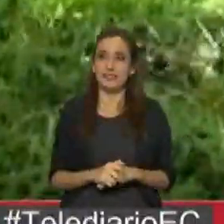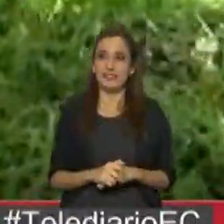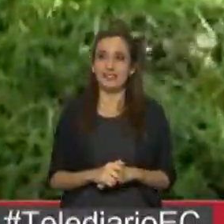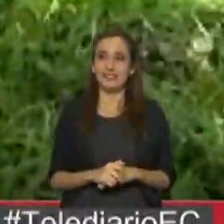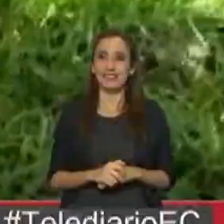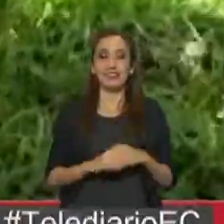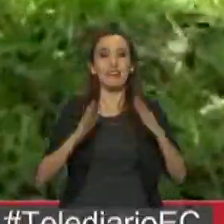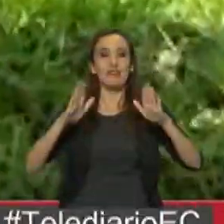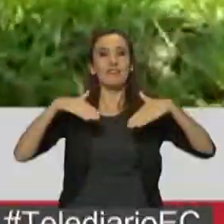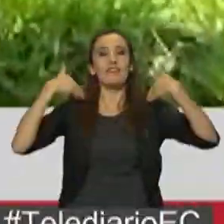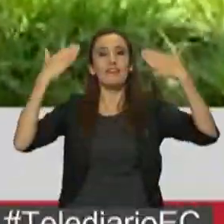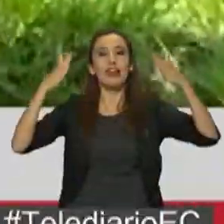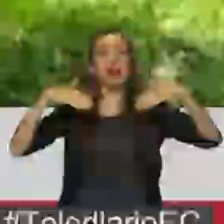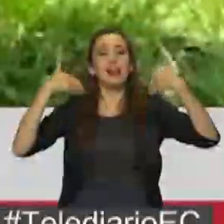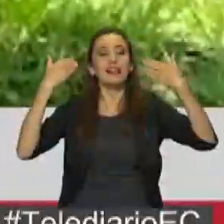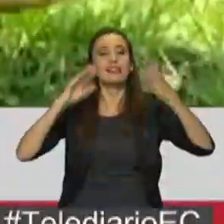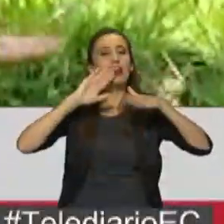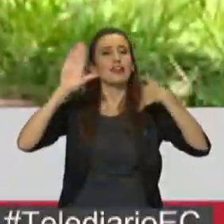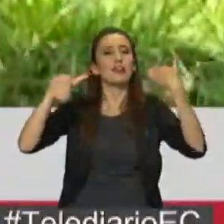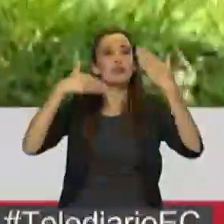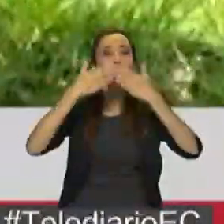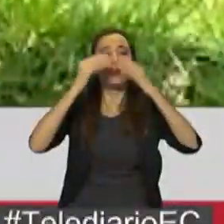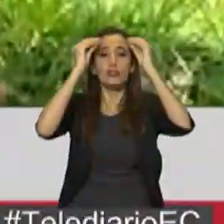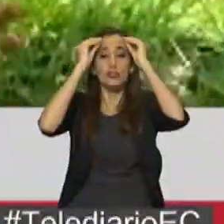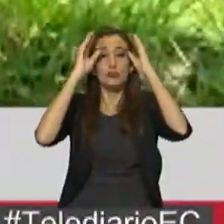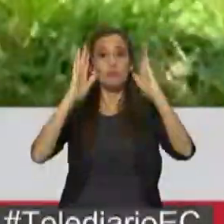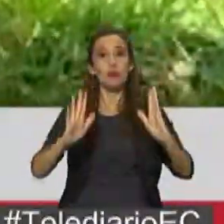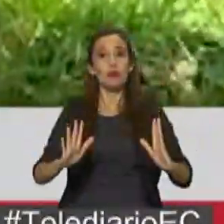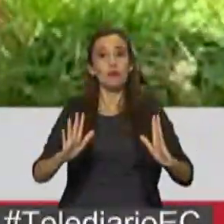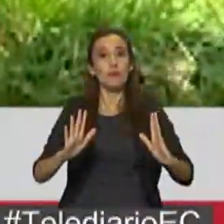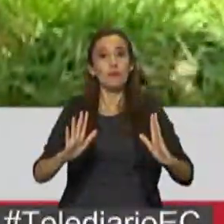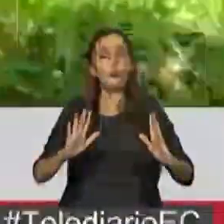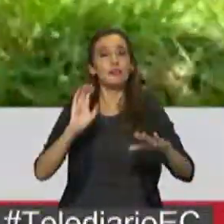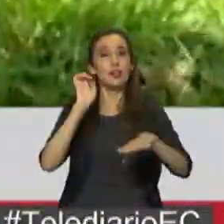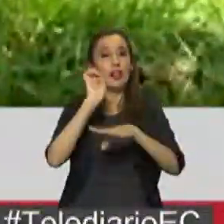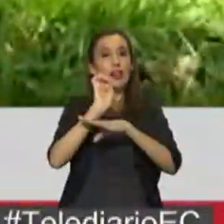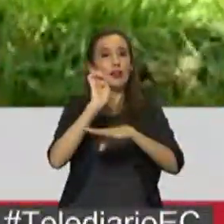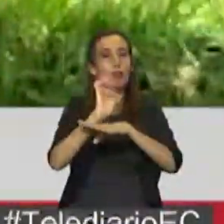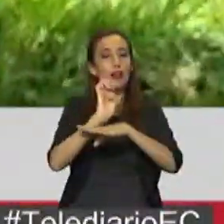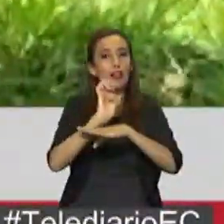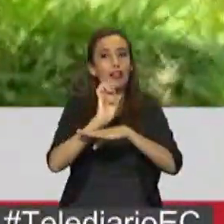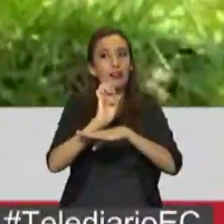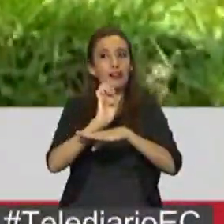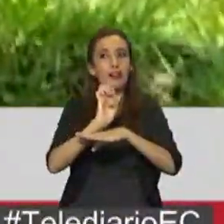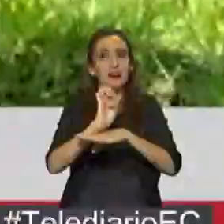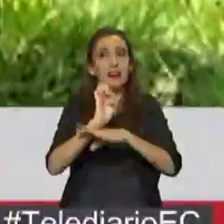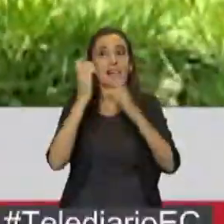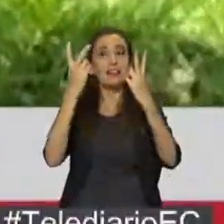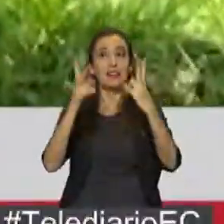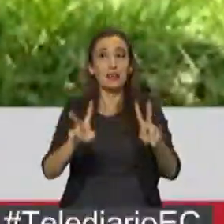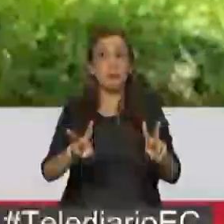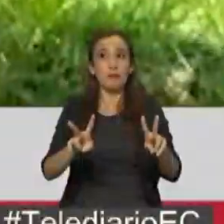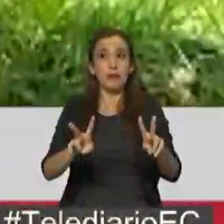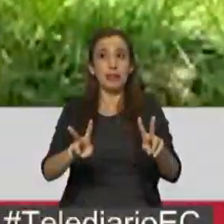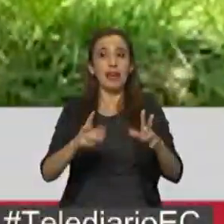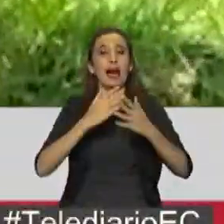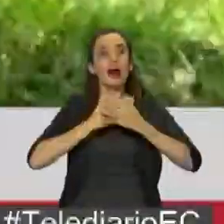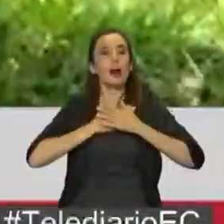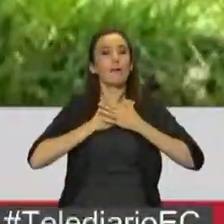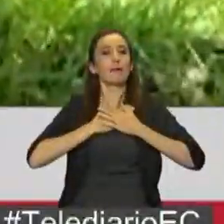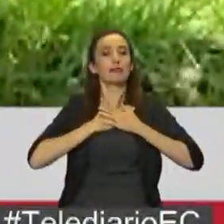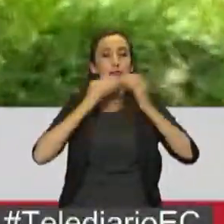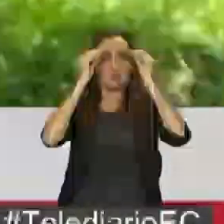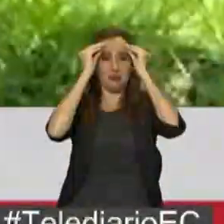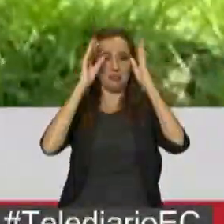felicia a todos los maestros país y también a los niños